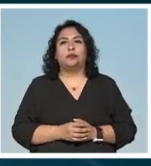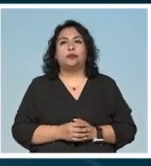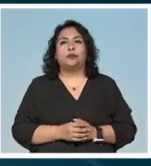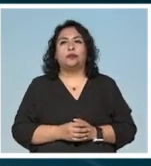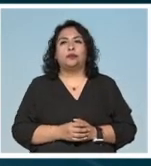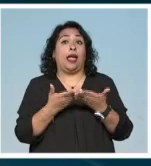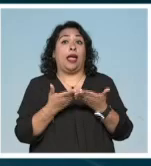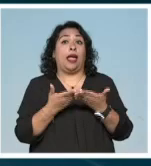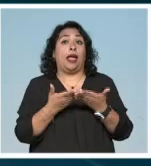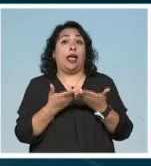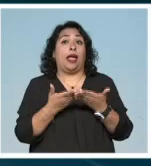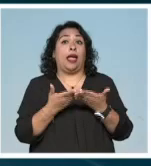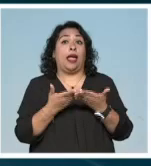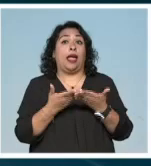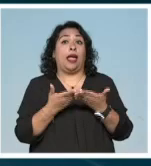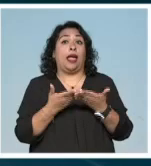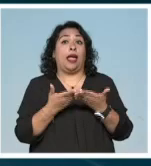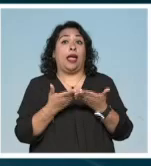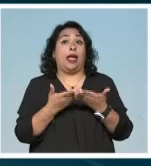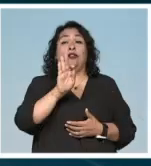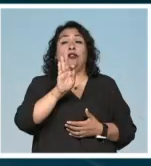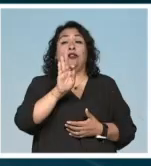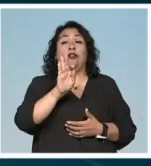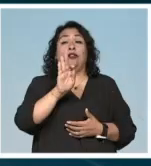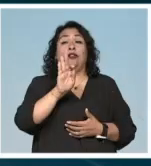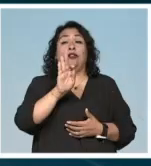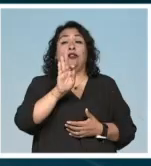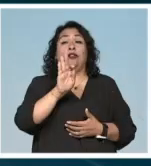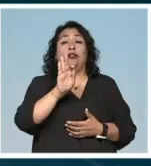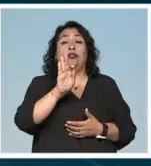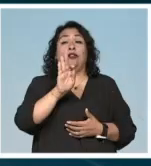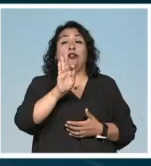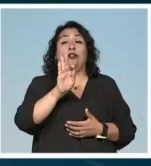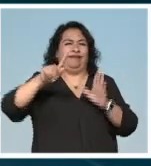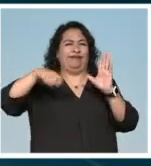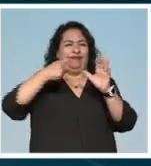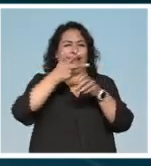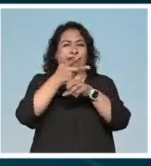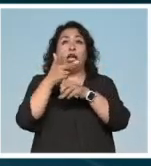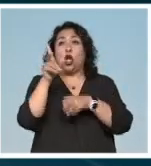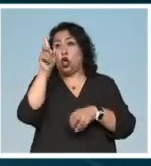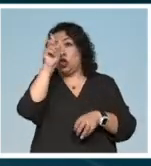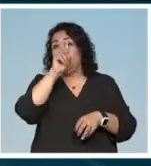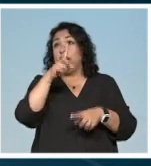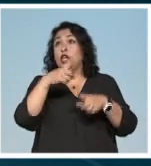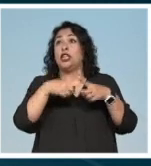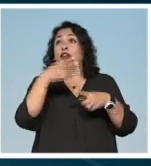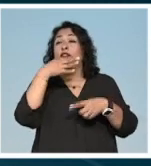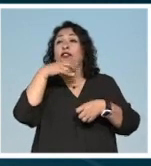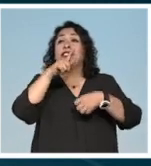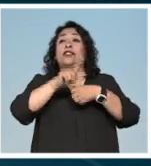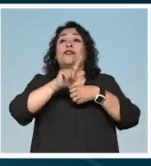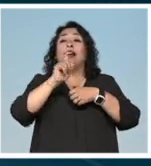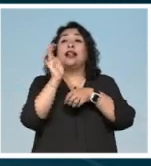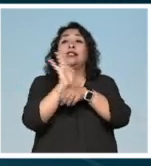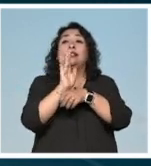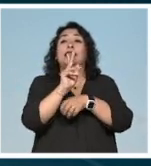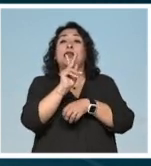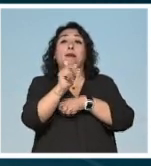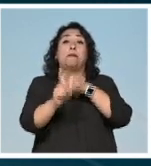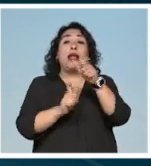Ahora, la Green Film Network, entidad que promueve la protección medioambiental desde el séptimo arte y por recomendación del Festival Cinema Planeta, ha